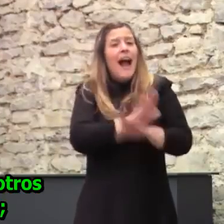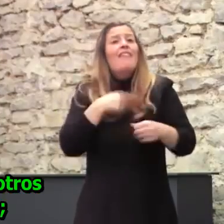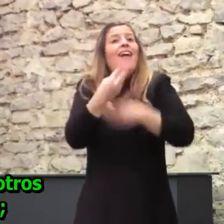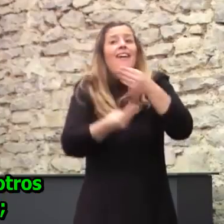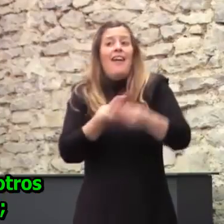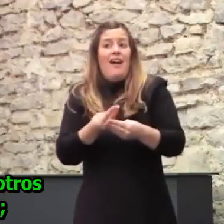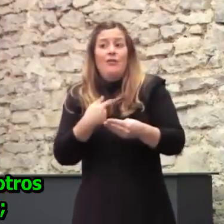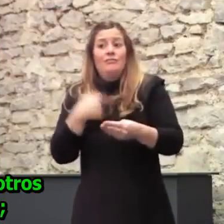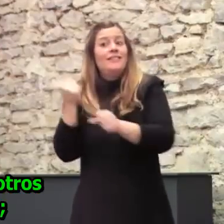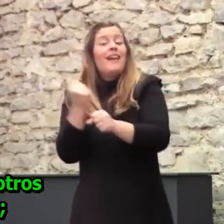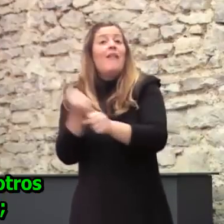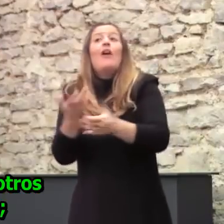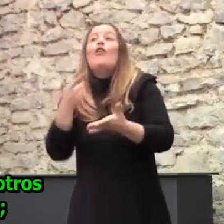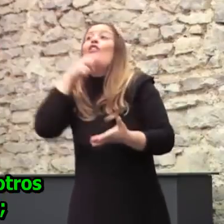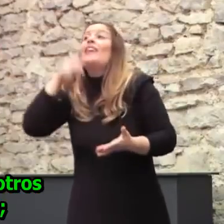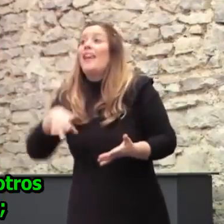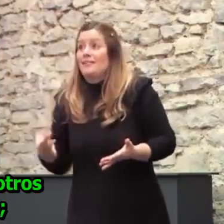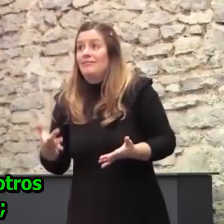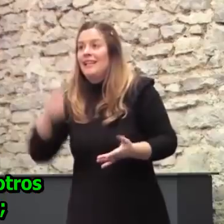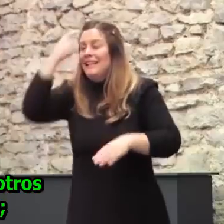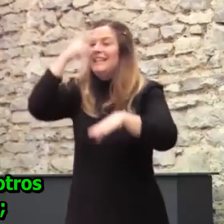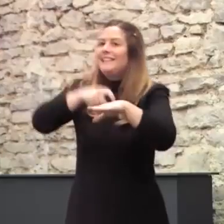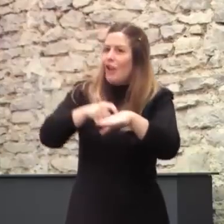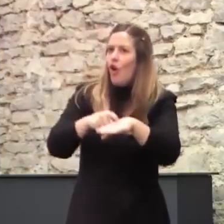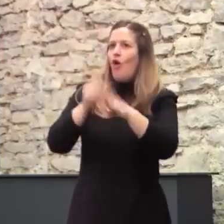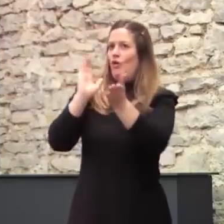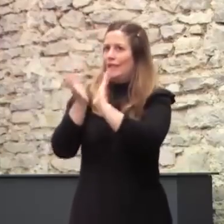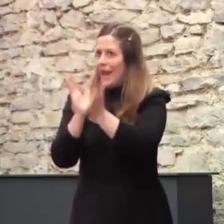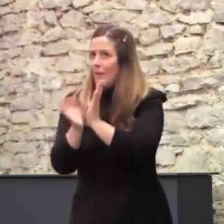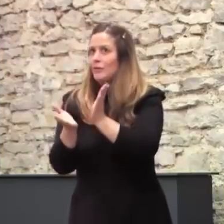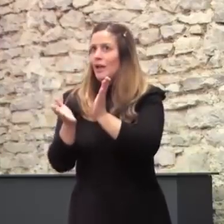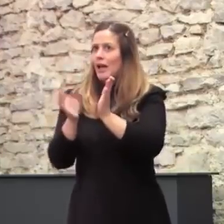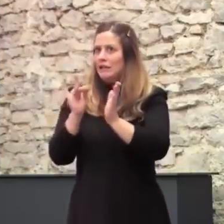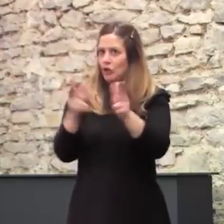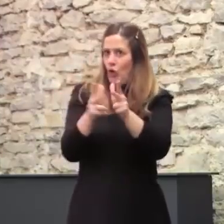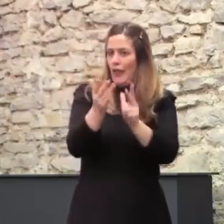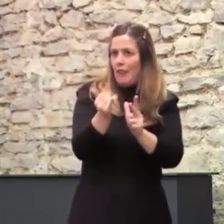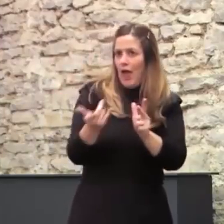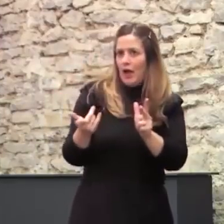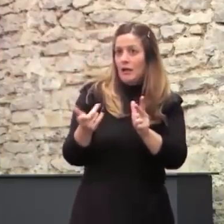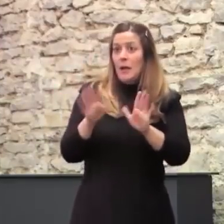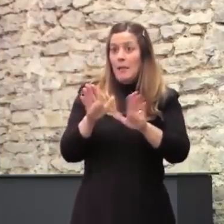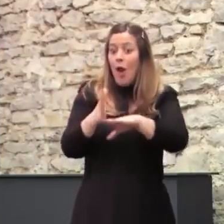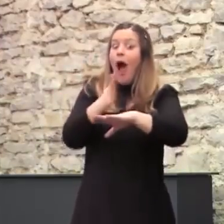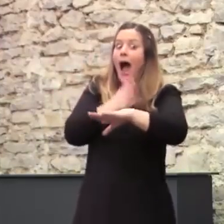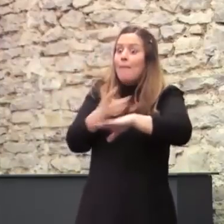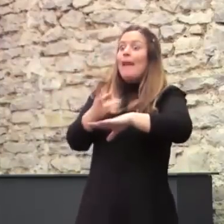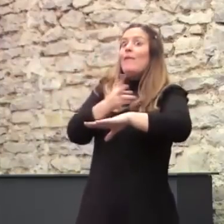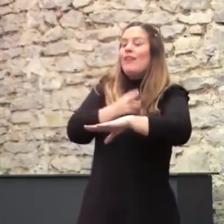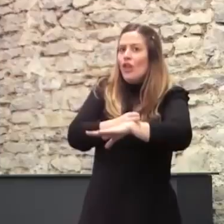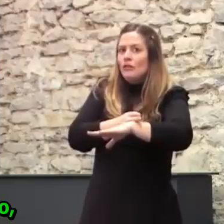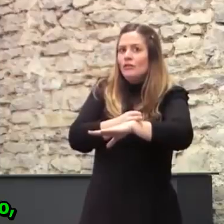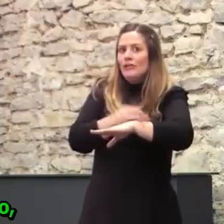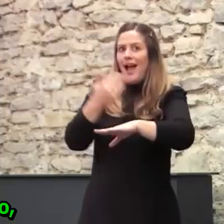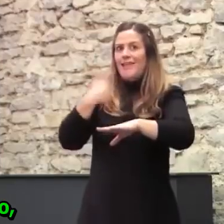tiene preparado para nosotros los terapeutas, las psicólogas, los psicólogos, pero no hay prevención, ¿no? Es decir, cuando tú ya estás destrozada y